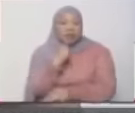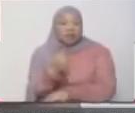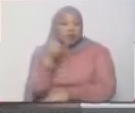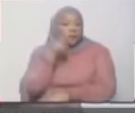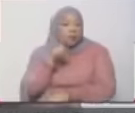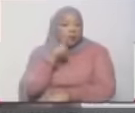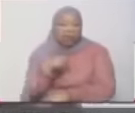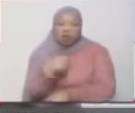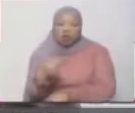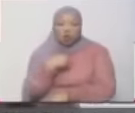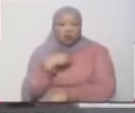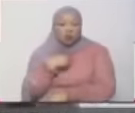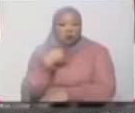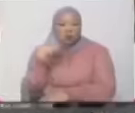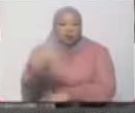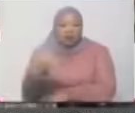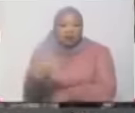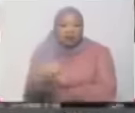verdadita, verdadita.